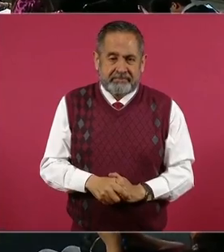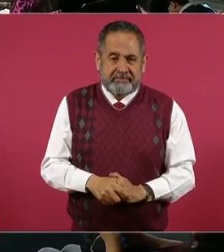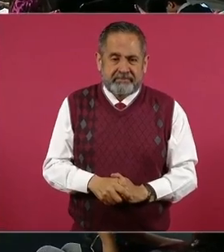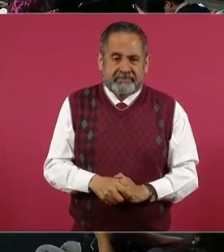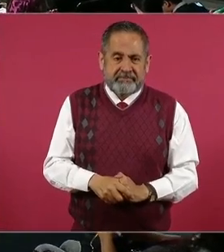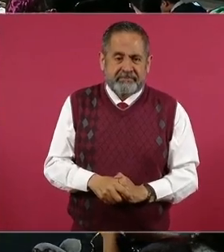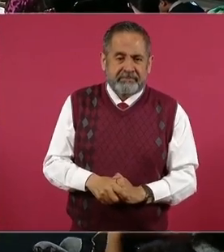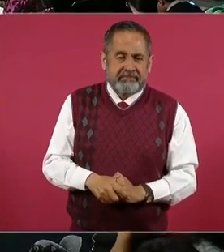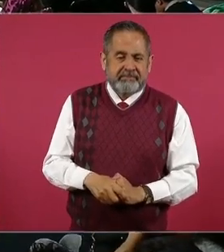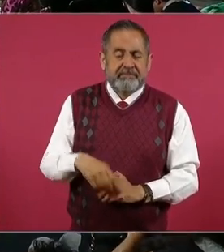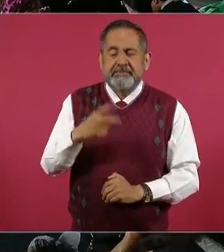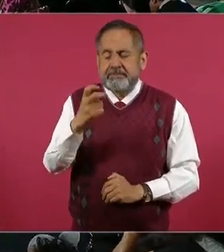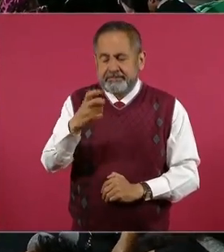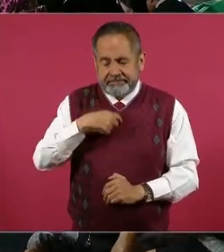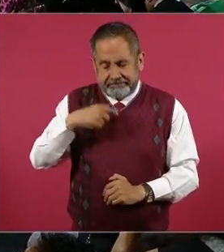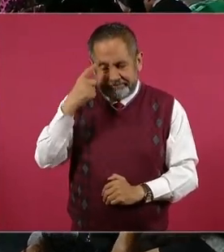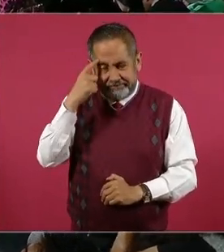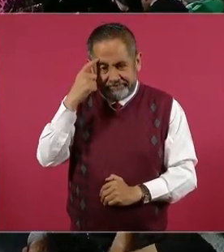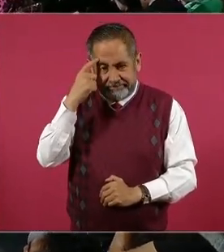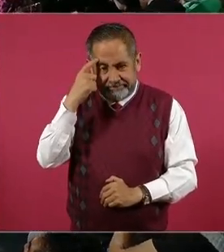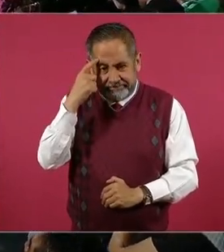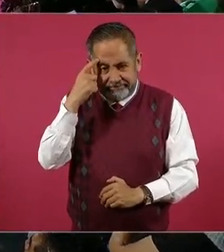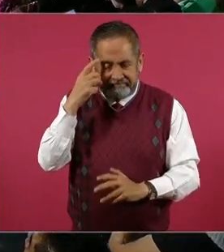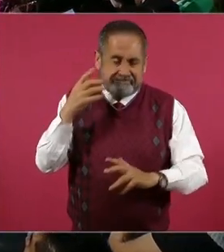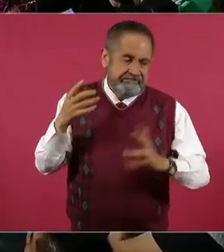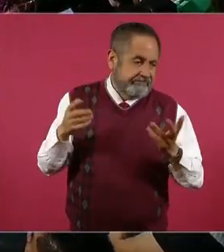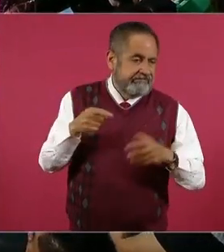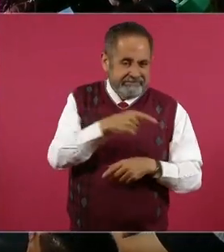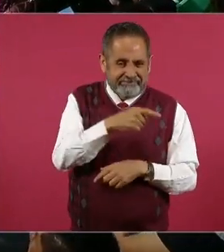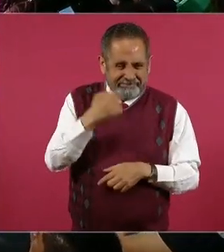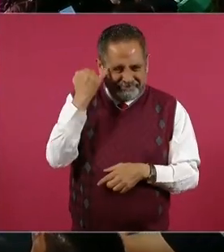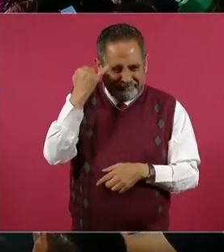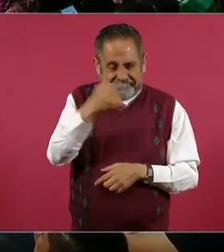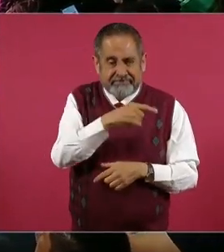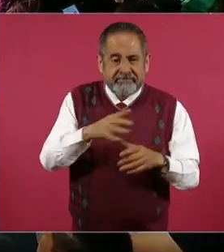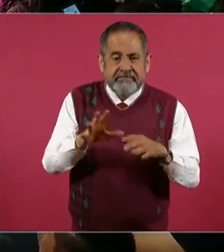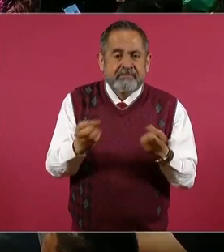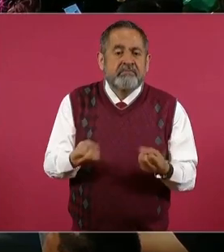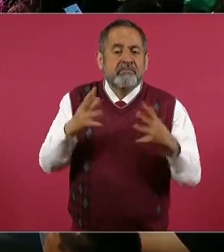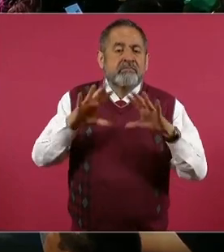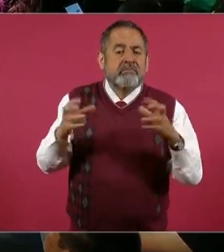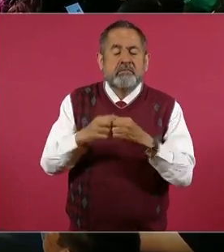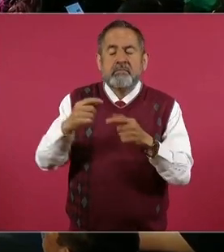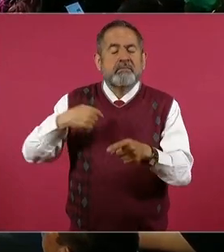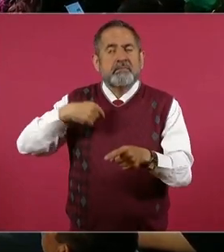Tan es así que, en términos cuantitativos, yo sostengo